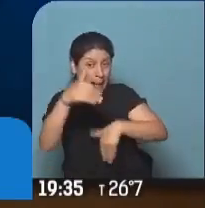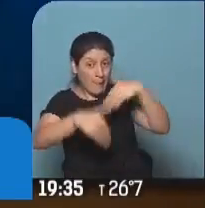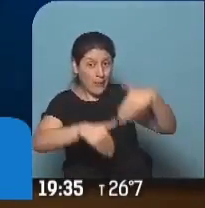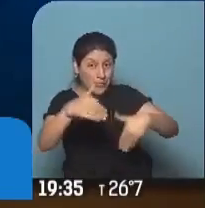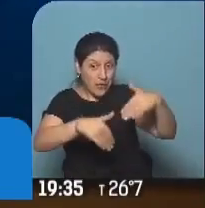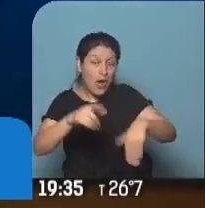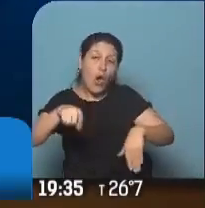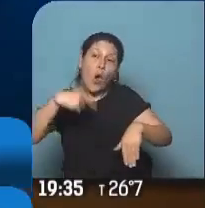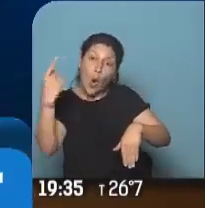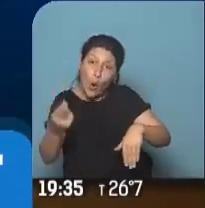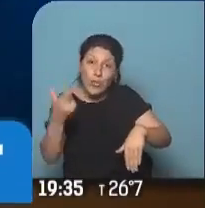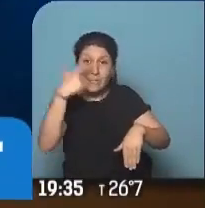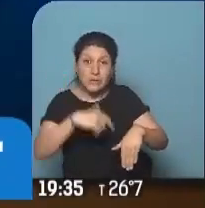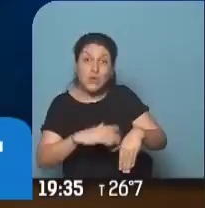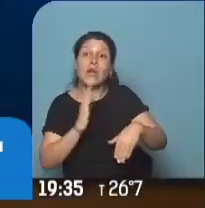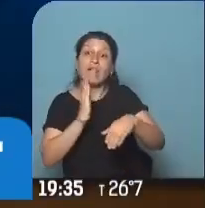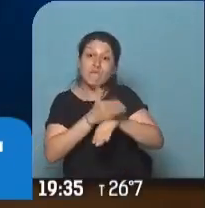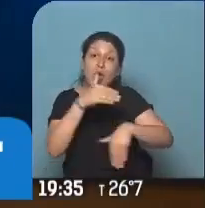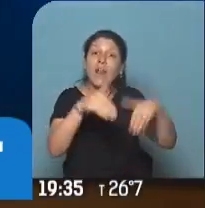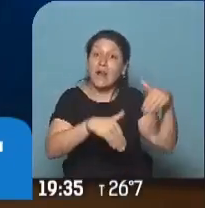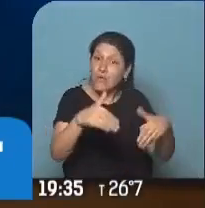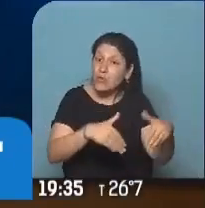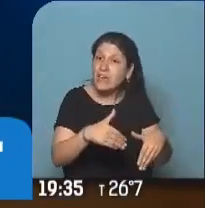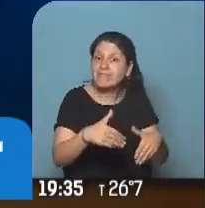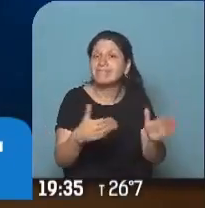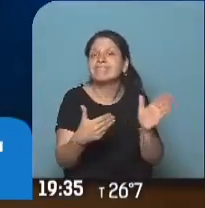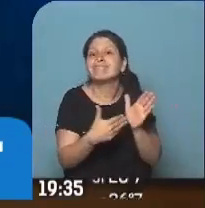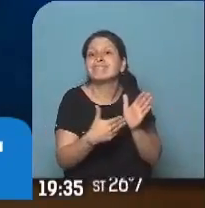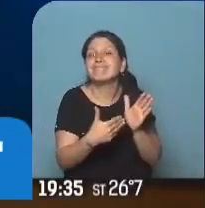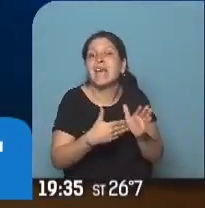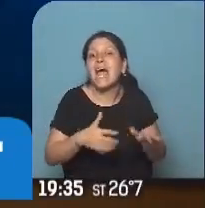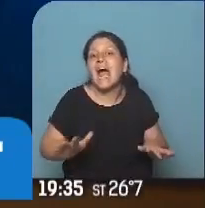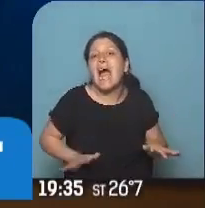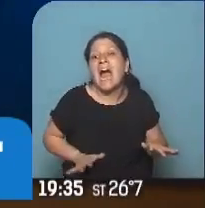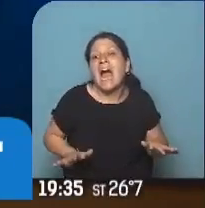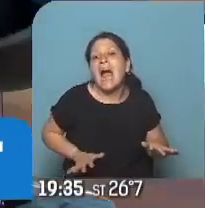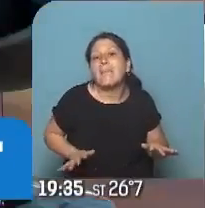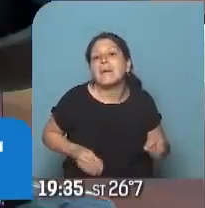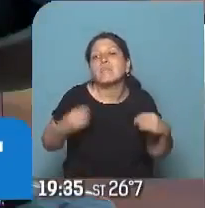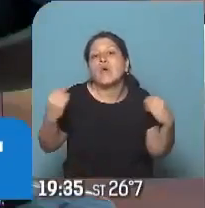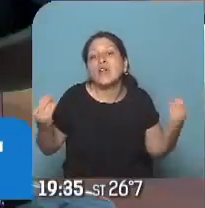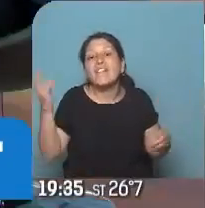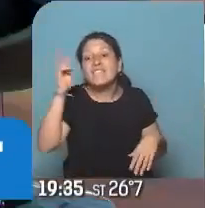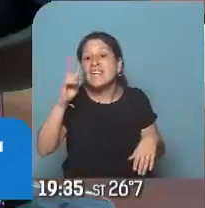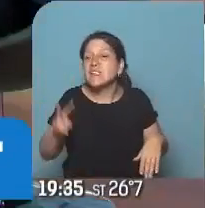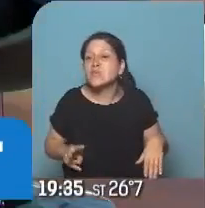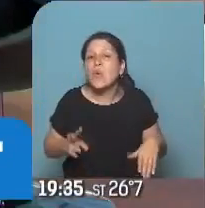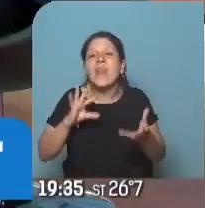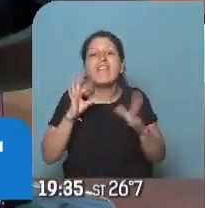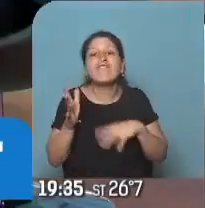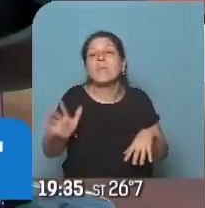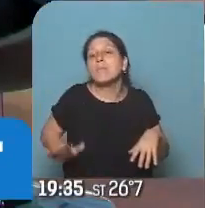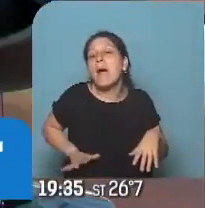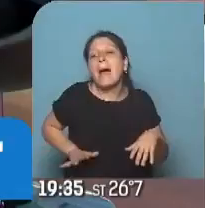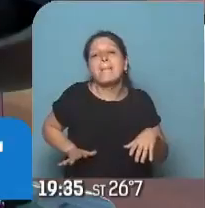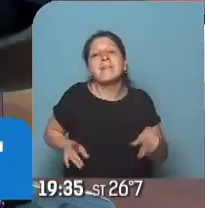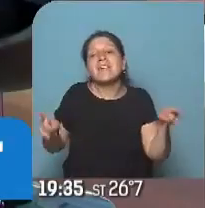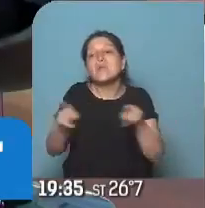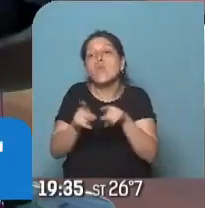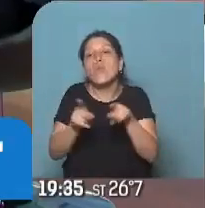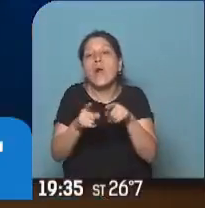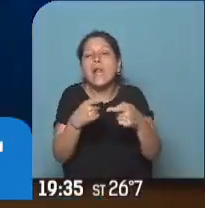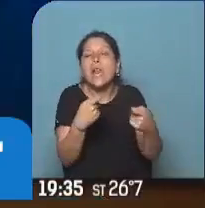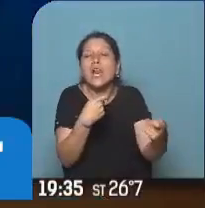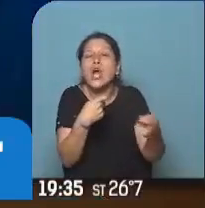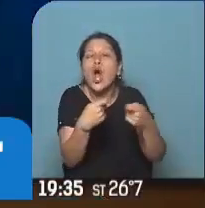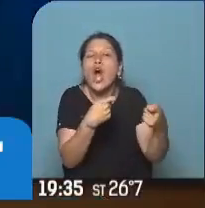votar condicionados por el hambre. Porque en Venezuela se usa el hambre como un mecanismo de control político y social. ¿Hubo manipulación?